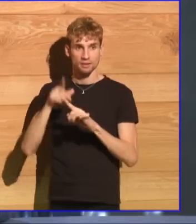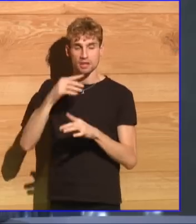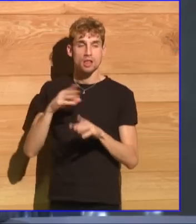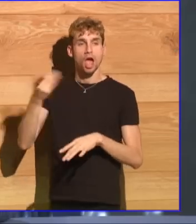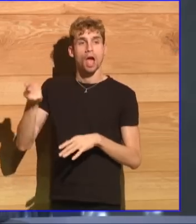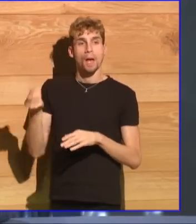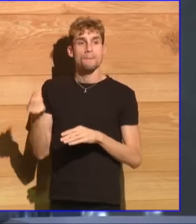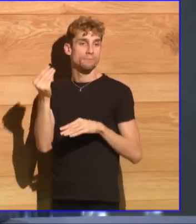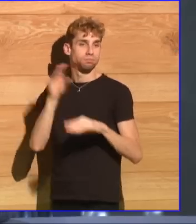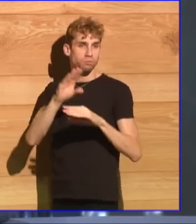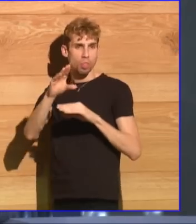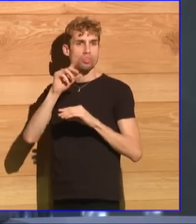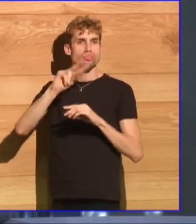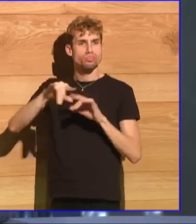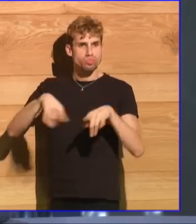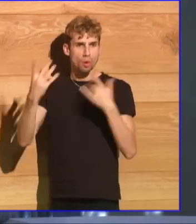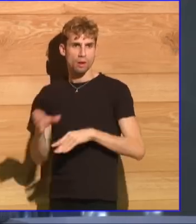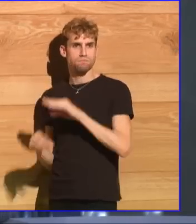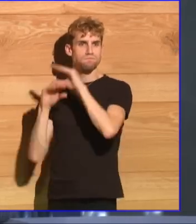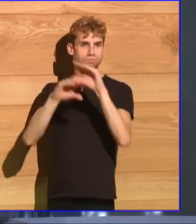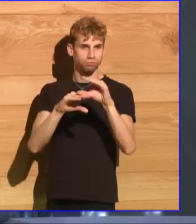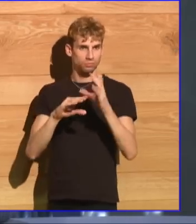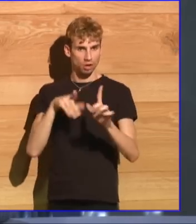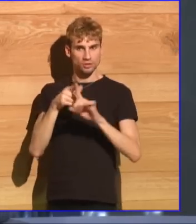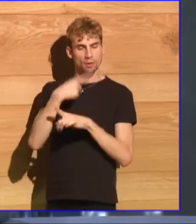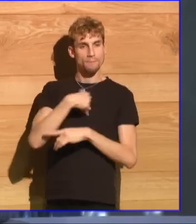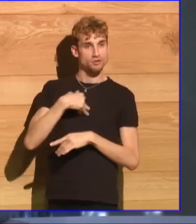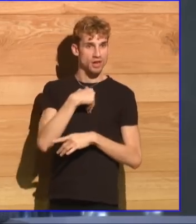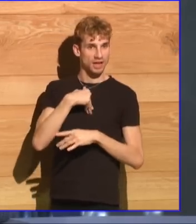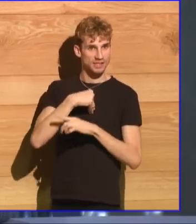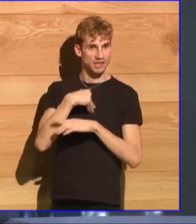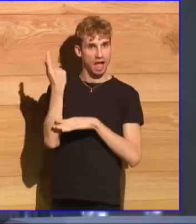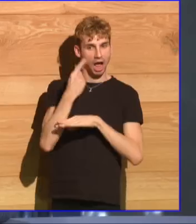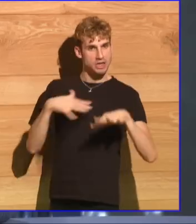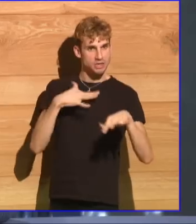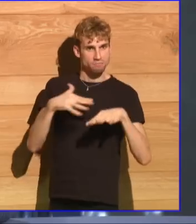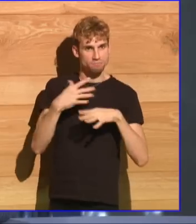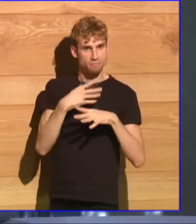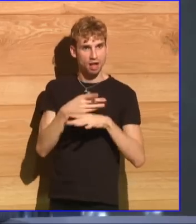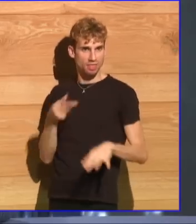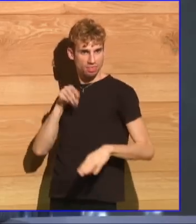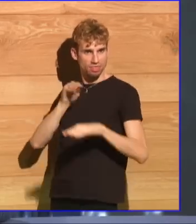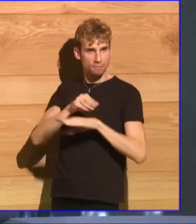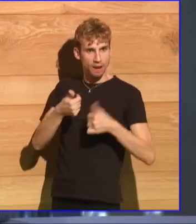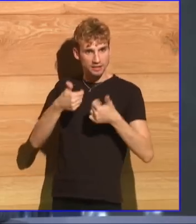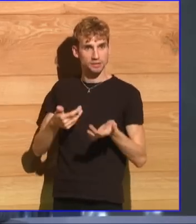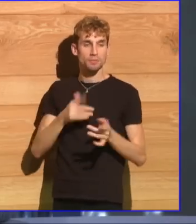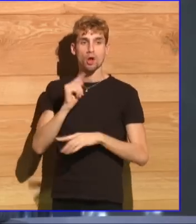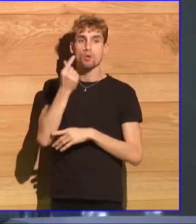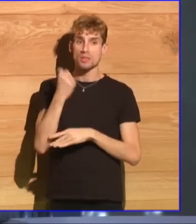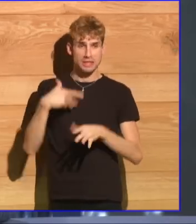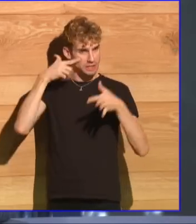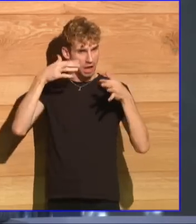más y más lejos con la interactuación de personajes animados y personajes reales. Pero como un día seguro